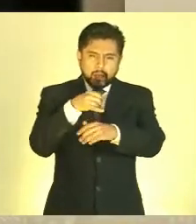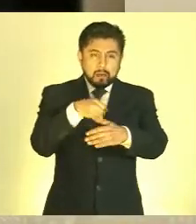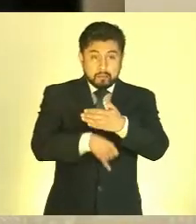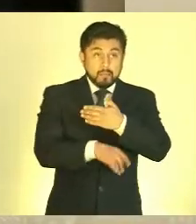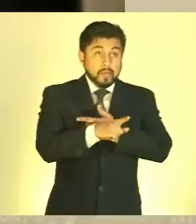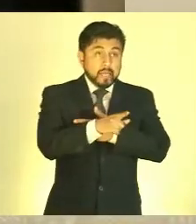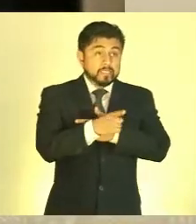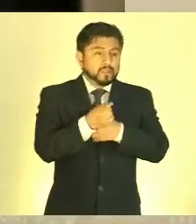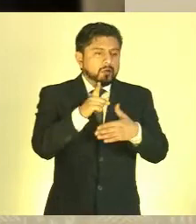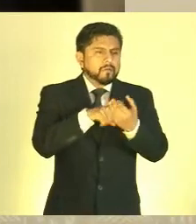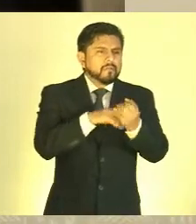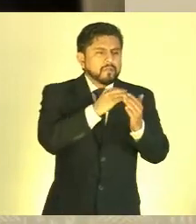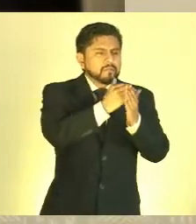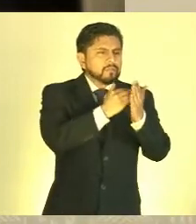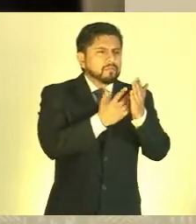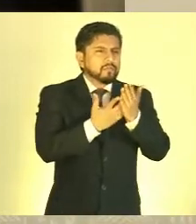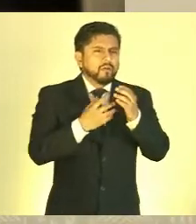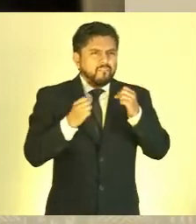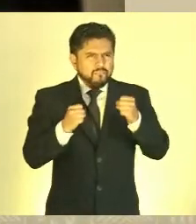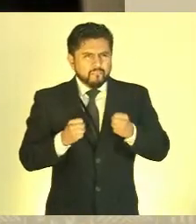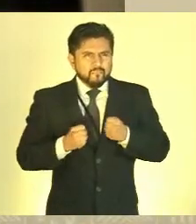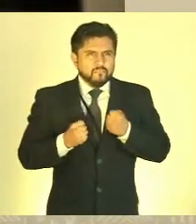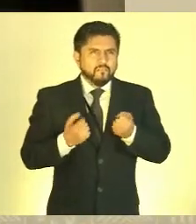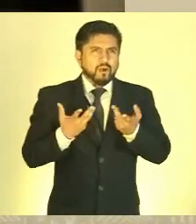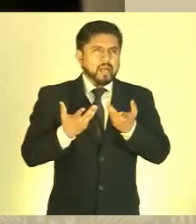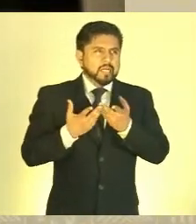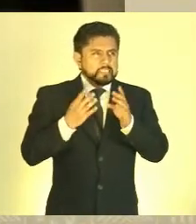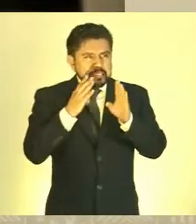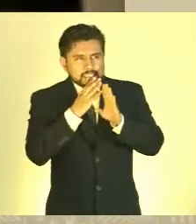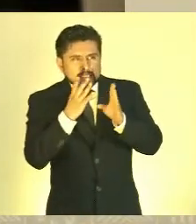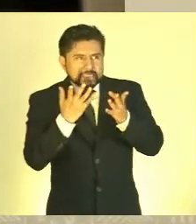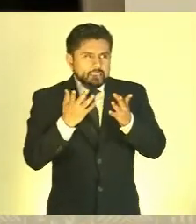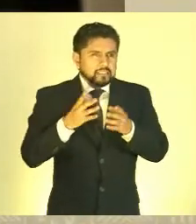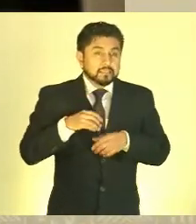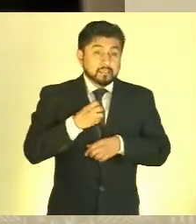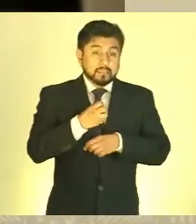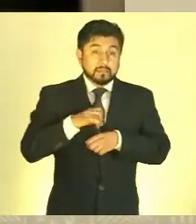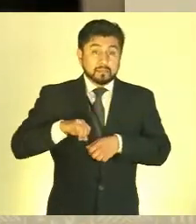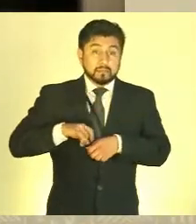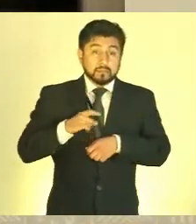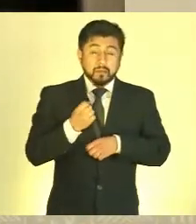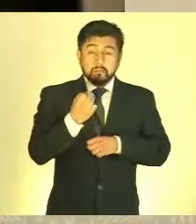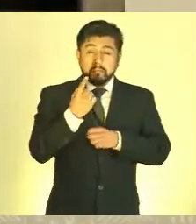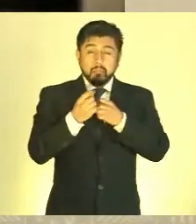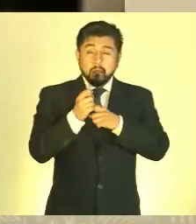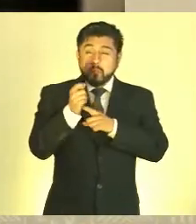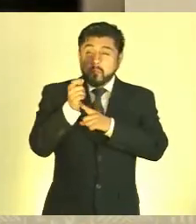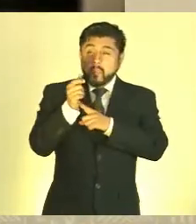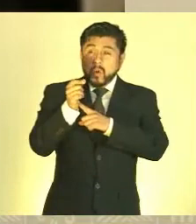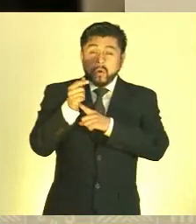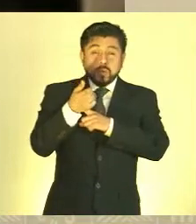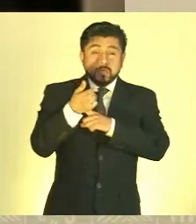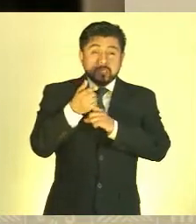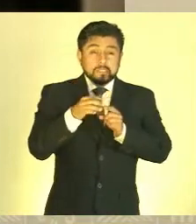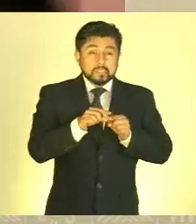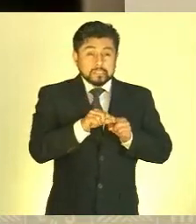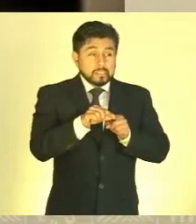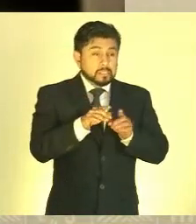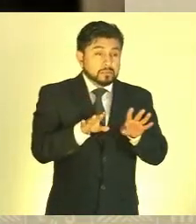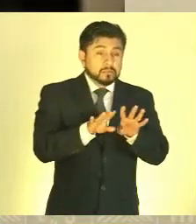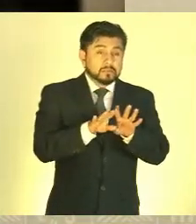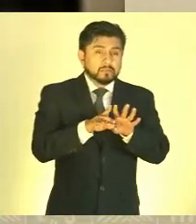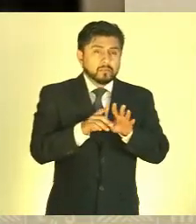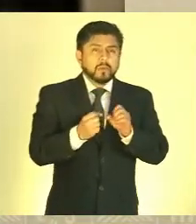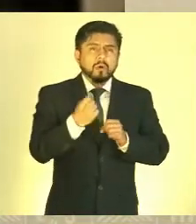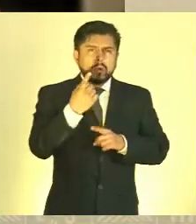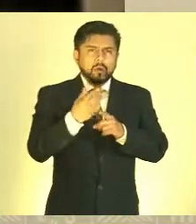fuerza, mucho misterio, y que al final es única de las pocas rutas en el mundo de hoy donde